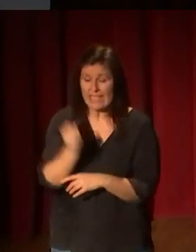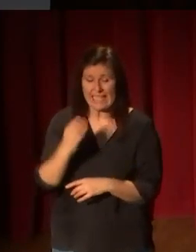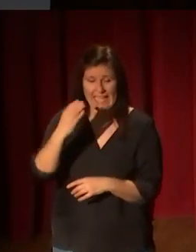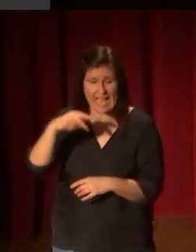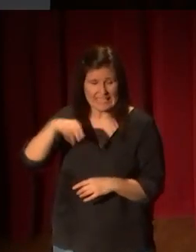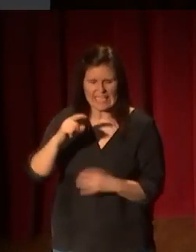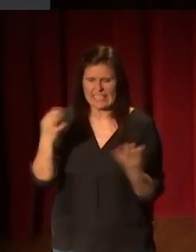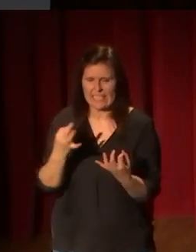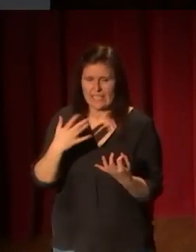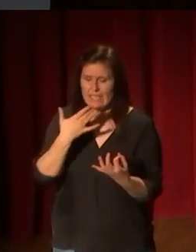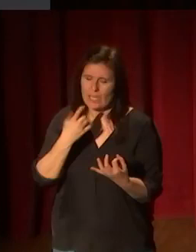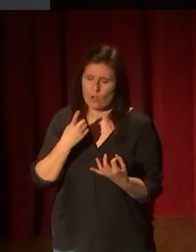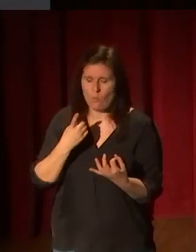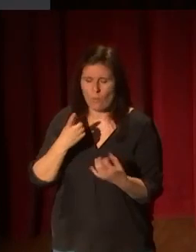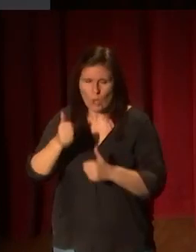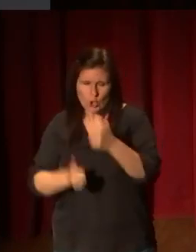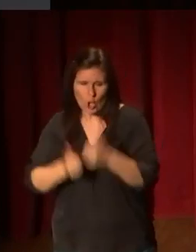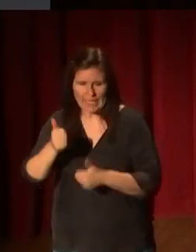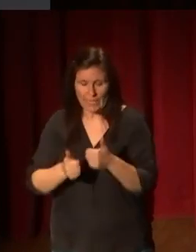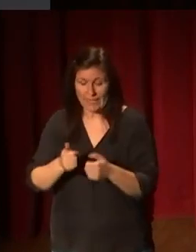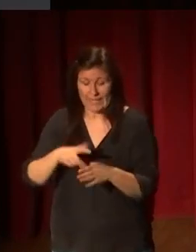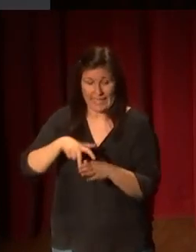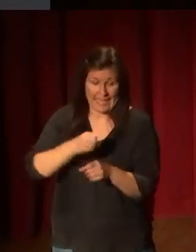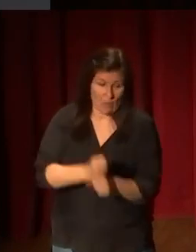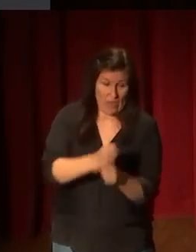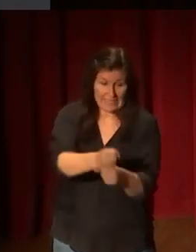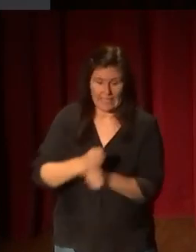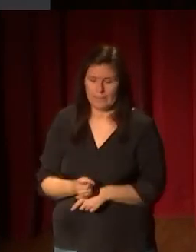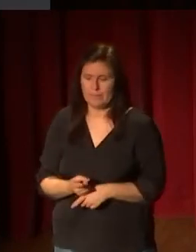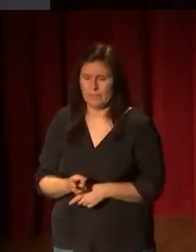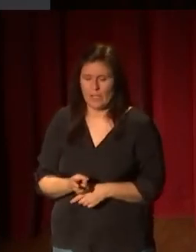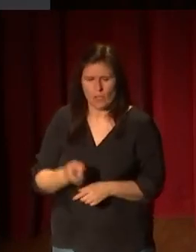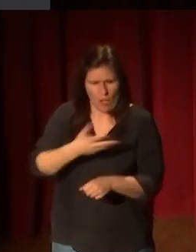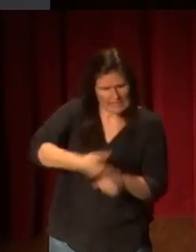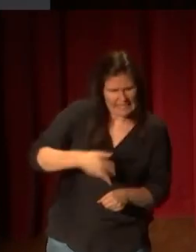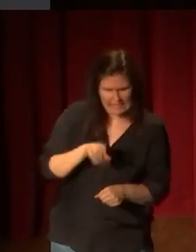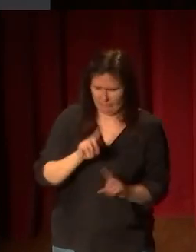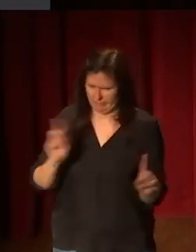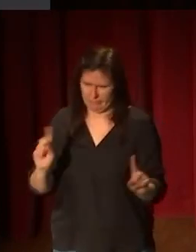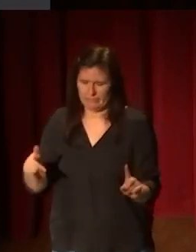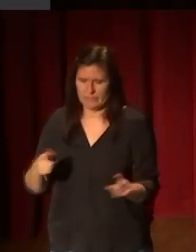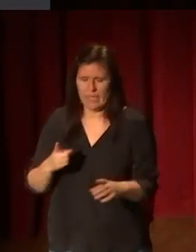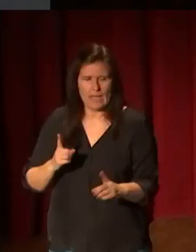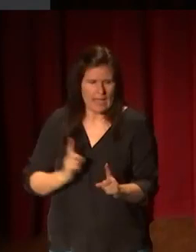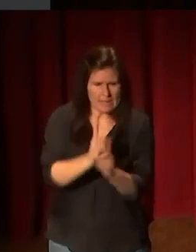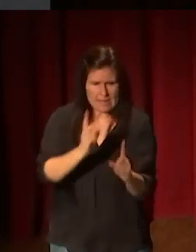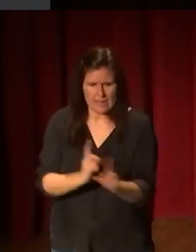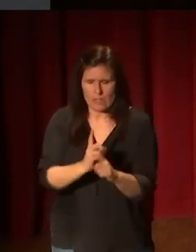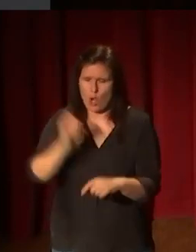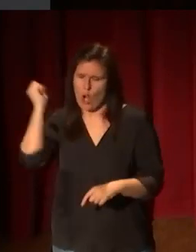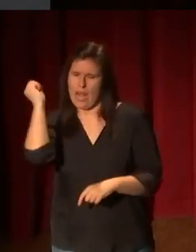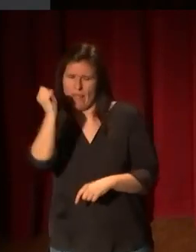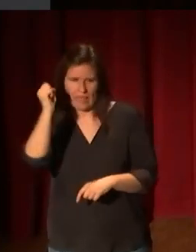una especie de torneo ecuestre no sangriento donde los nobles a caballo atacaban a sus competidores con lanzas o cañas